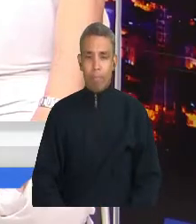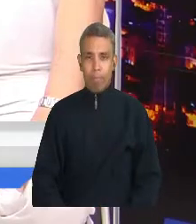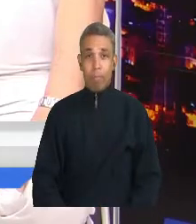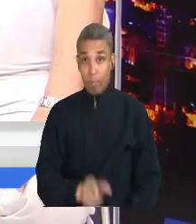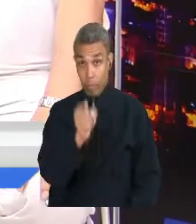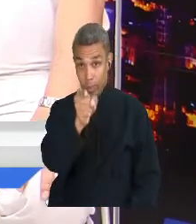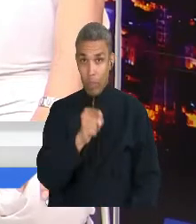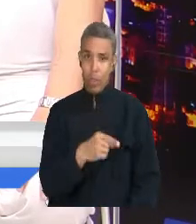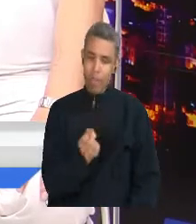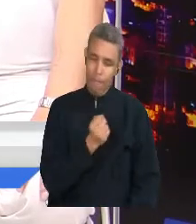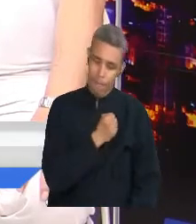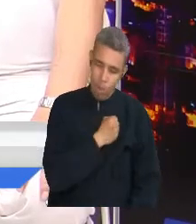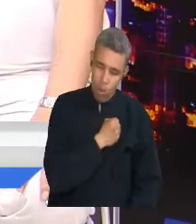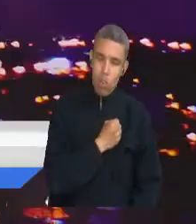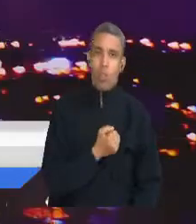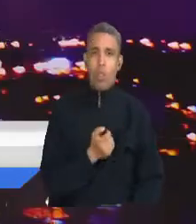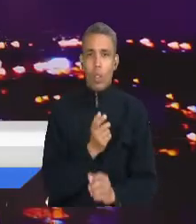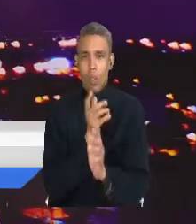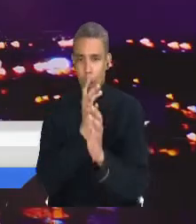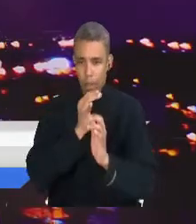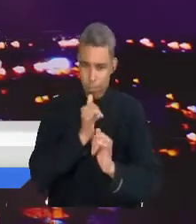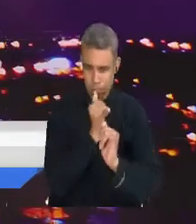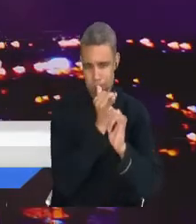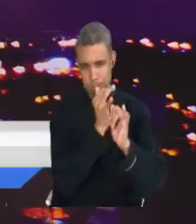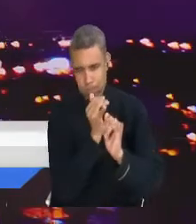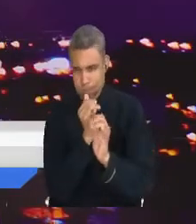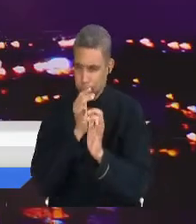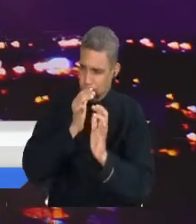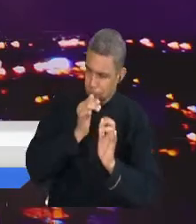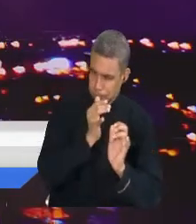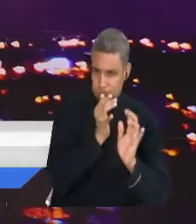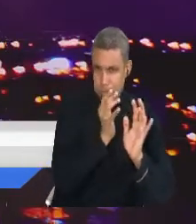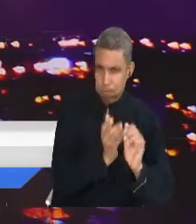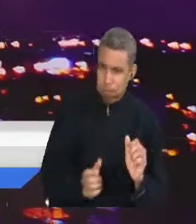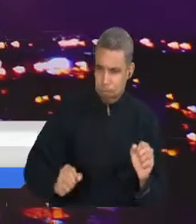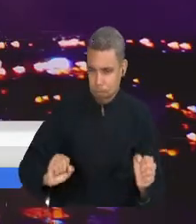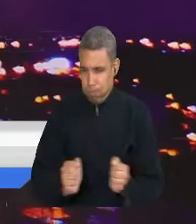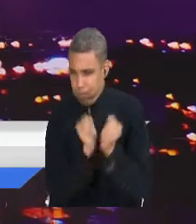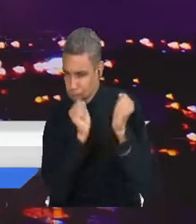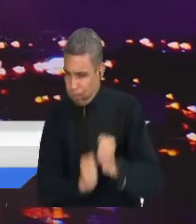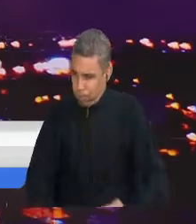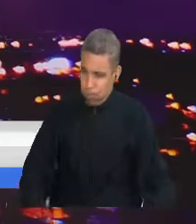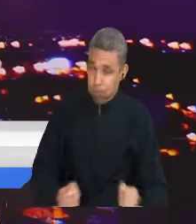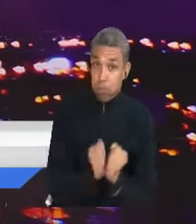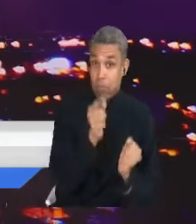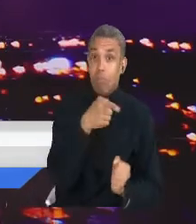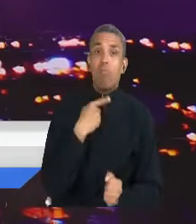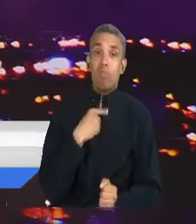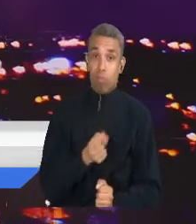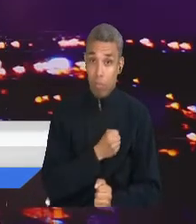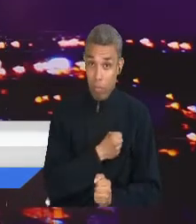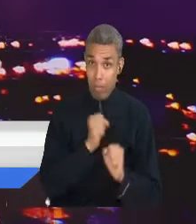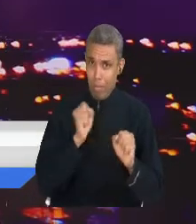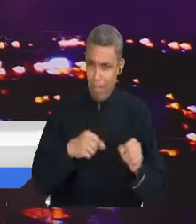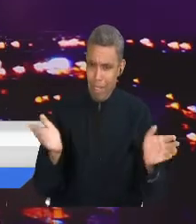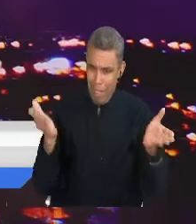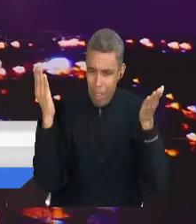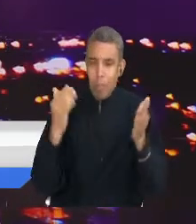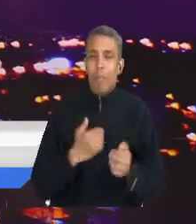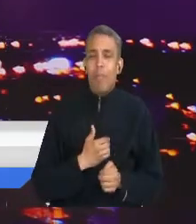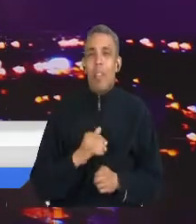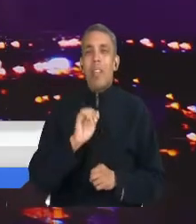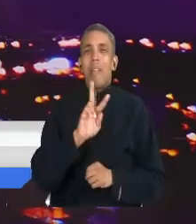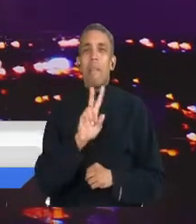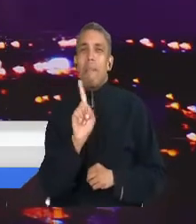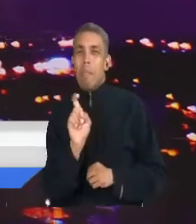de la música de bandas, para que nos acompañen nuevamente en la versión número 24 del Festival Nacional de Bandas